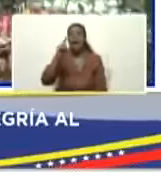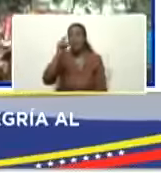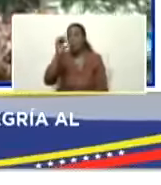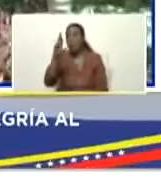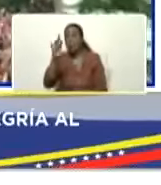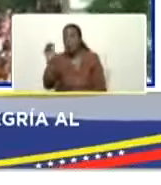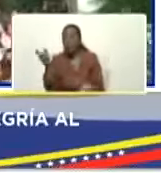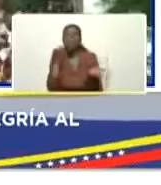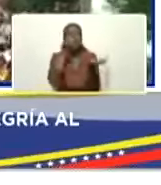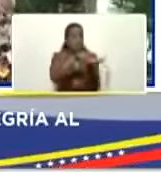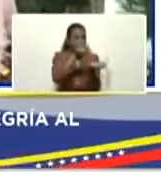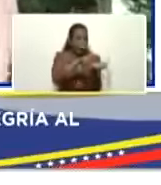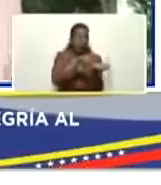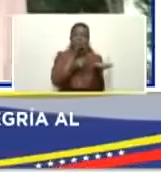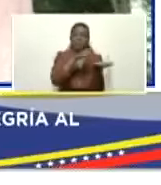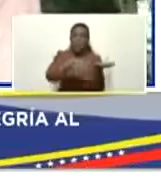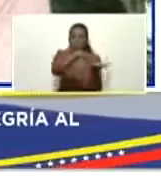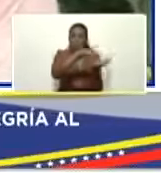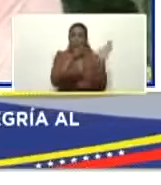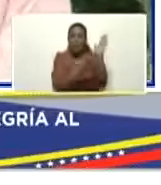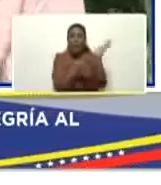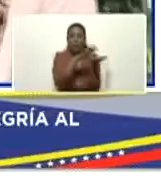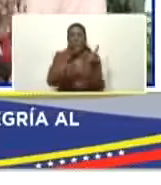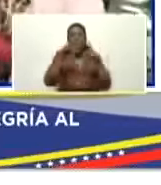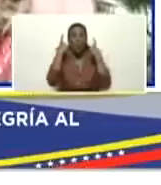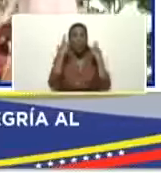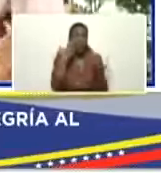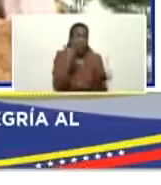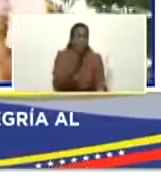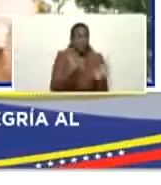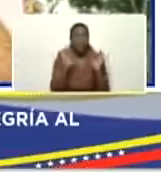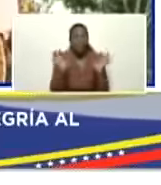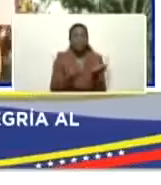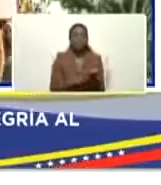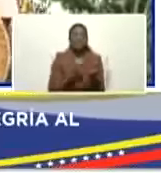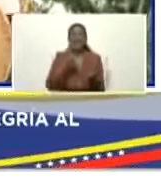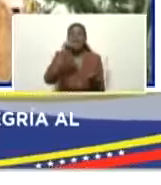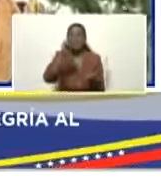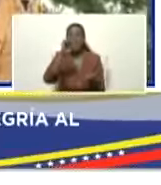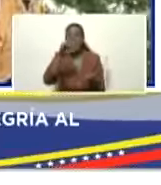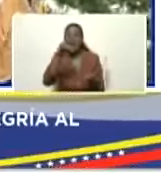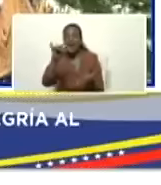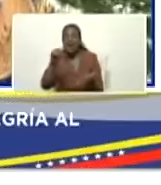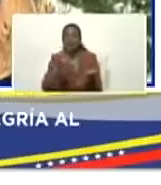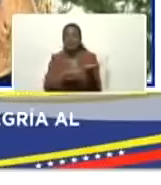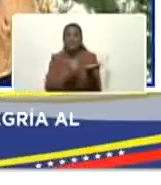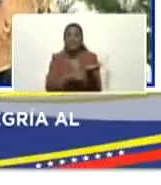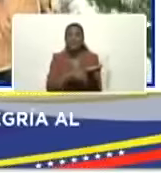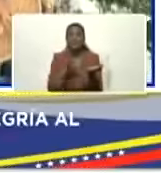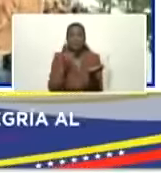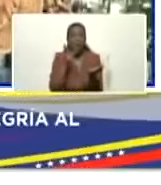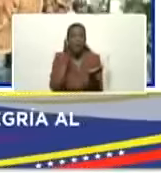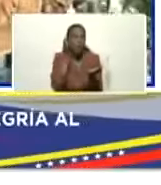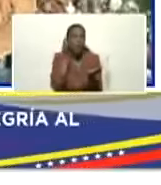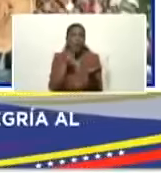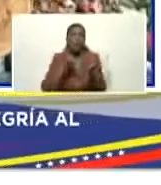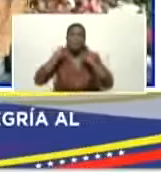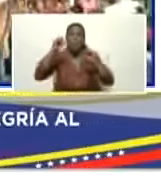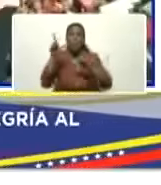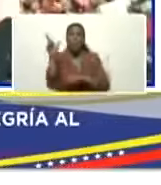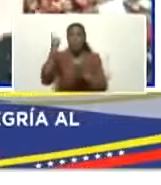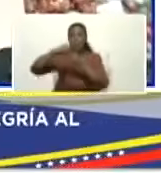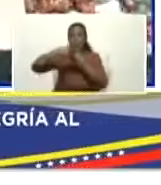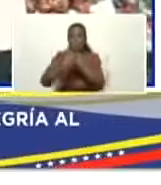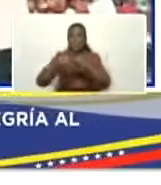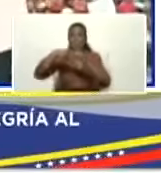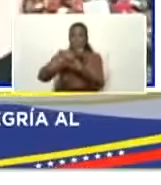Bello, compañero Adolfo, que es de La Guaira, a Nesle Figueredo, del Gran Polo